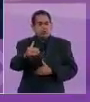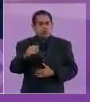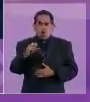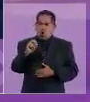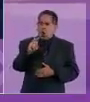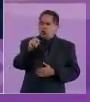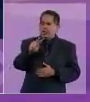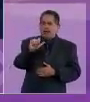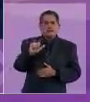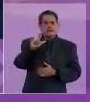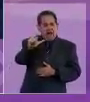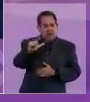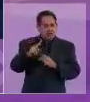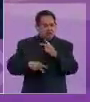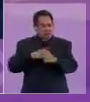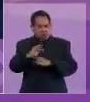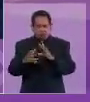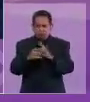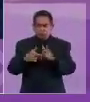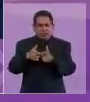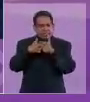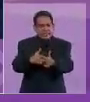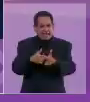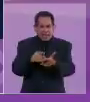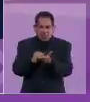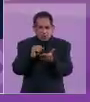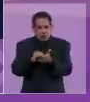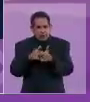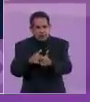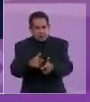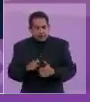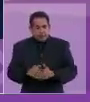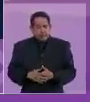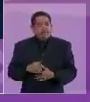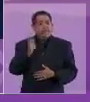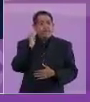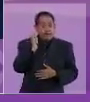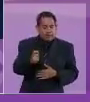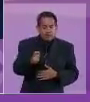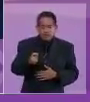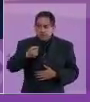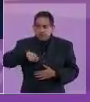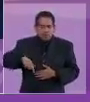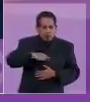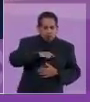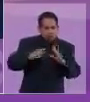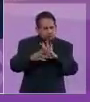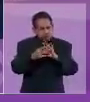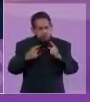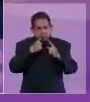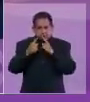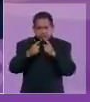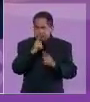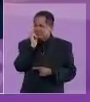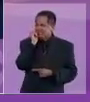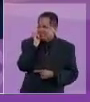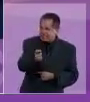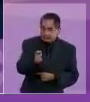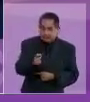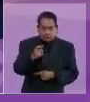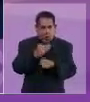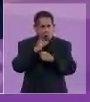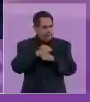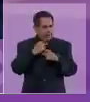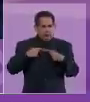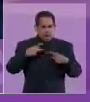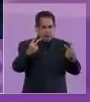la Estrategia Nacional de Inclusión siga hacia adelante. Y eso implica que nosotros resolvamos un problema estructural. Quienes nos están